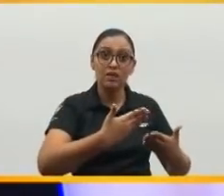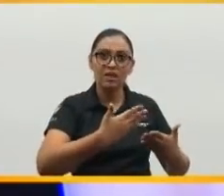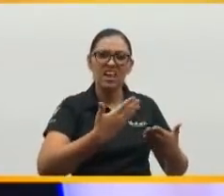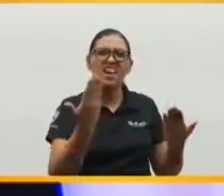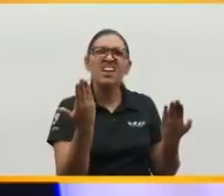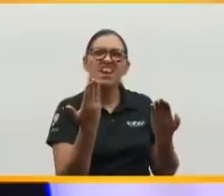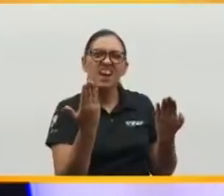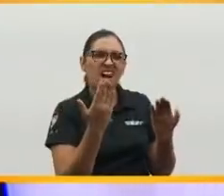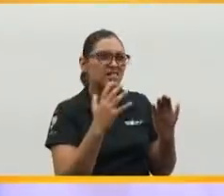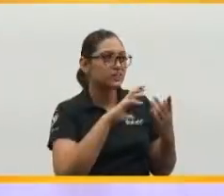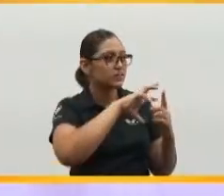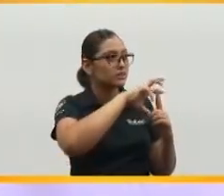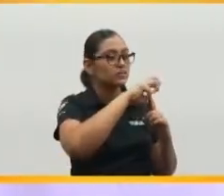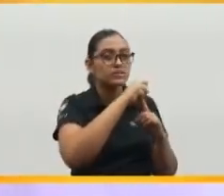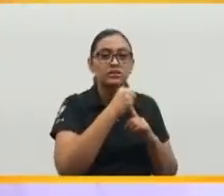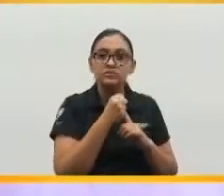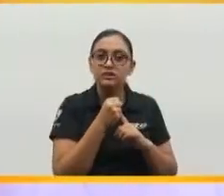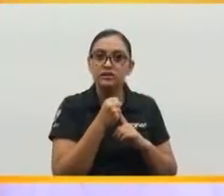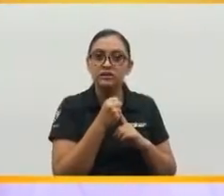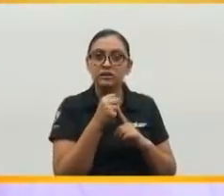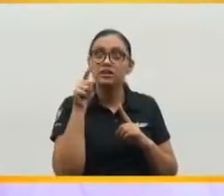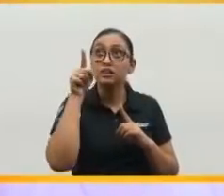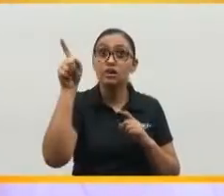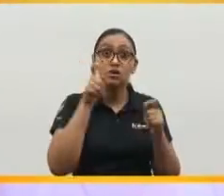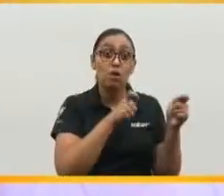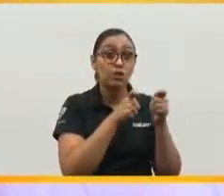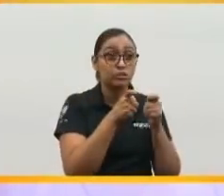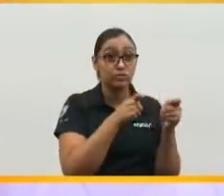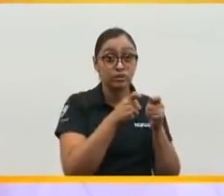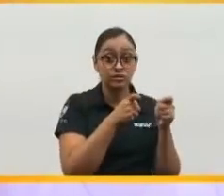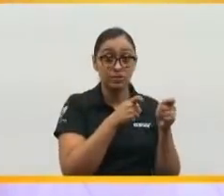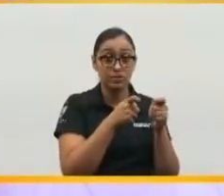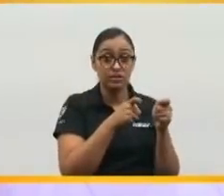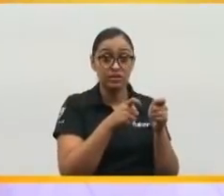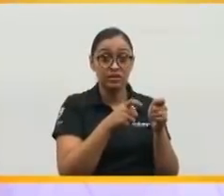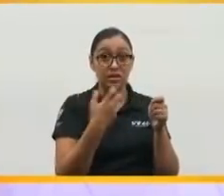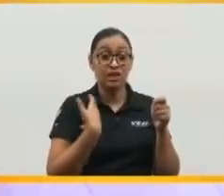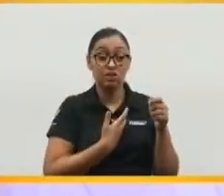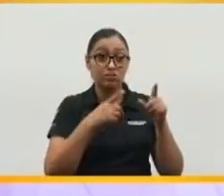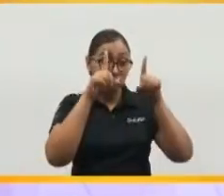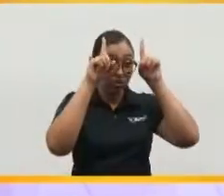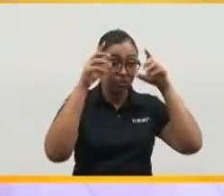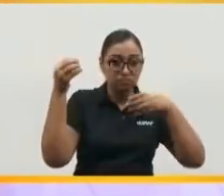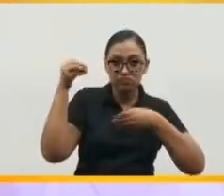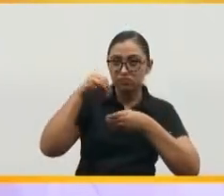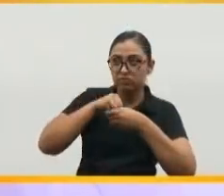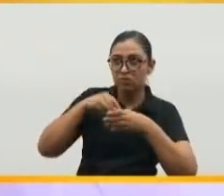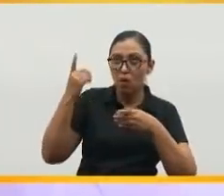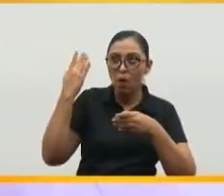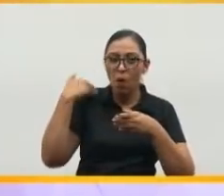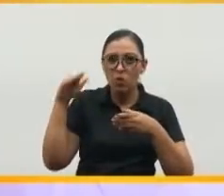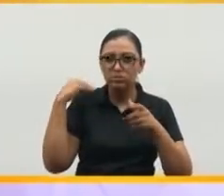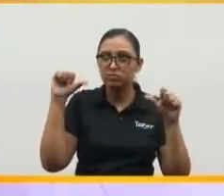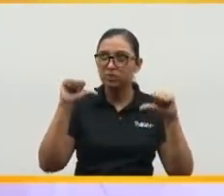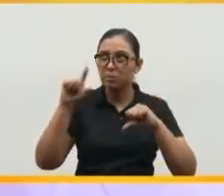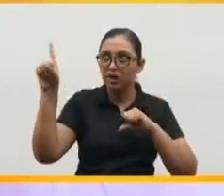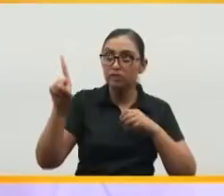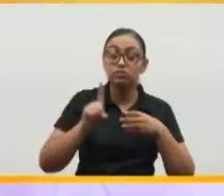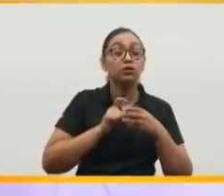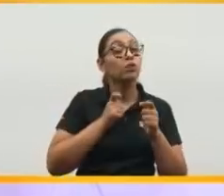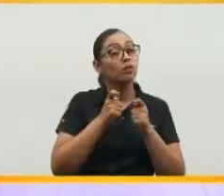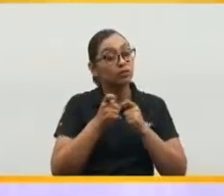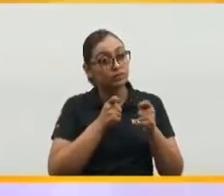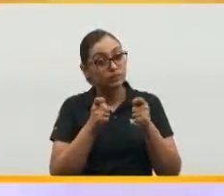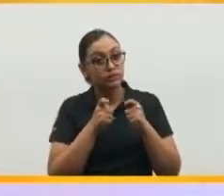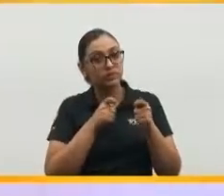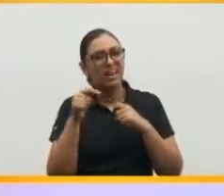qué? Porque Él tiene dominio sobre la naturaleza y sobre los demonios que nosotros andamos dentro, que son nuestras malas mañas. Entonces no